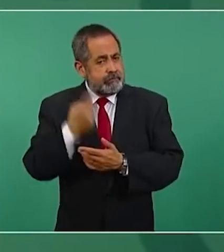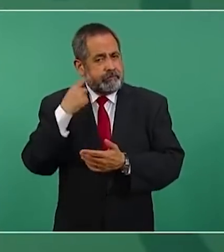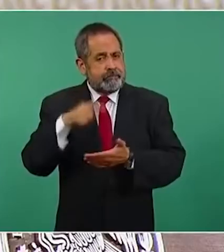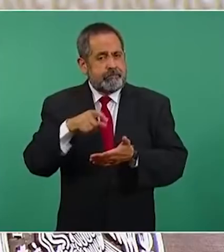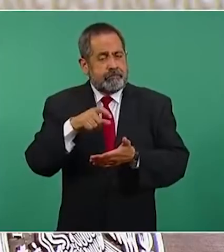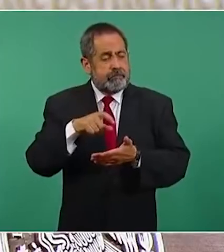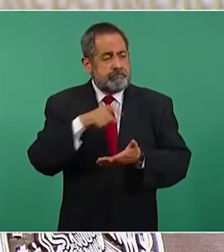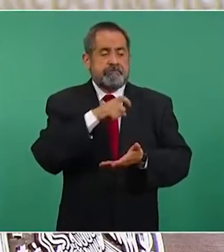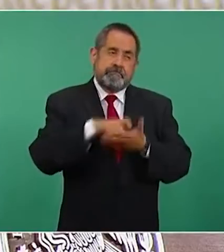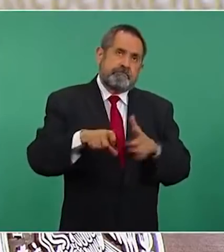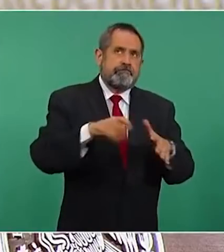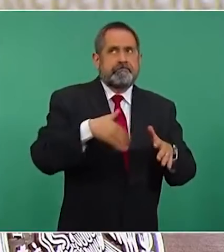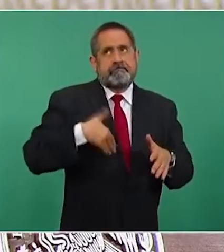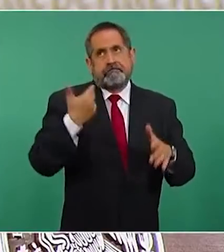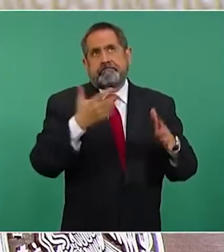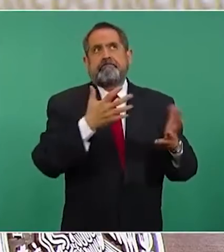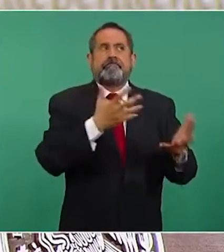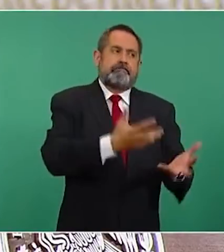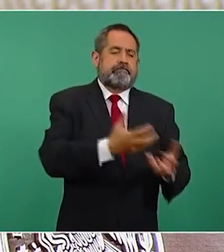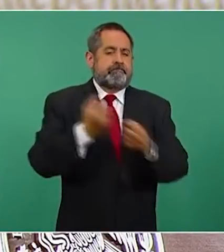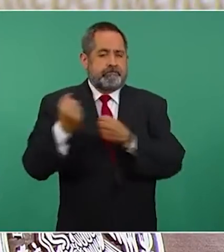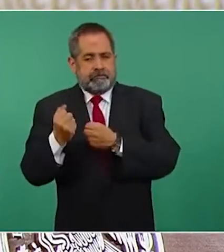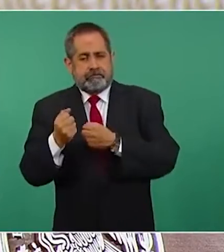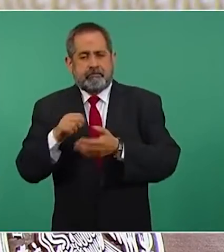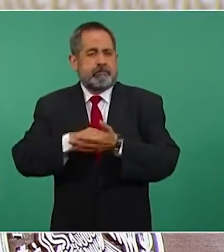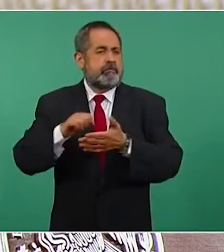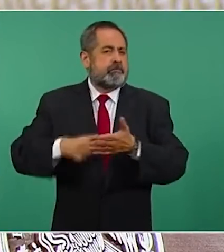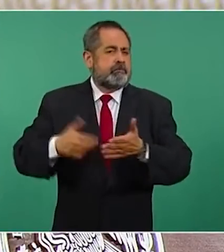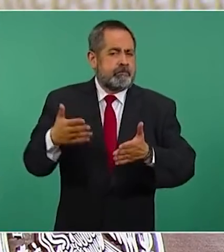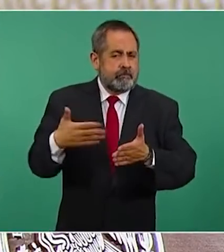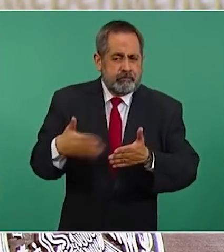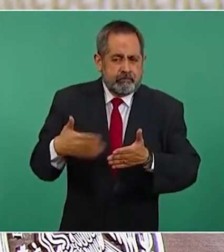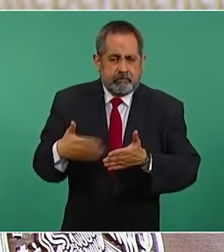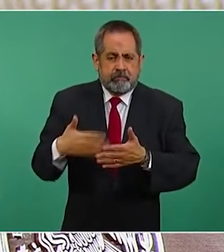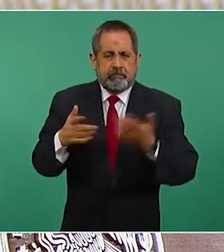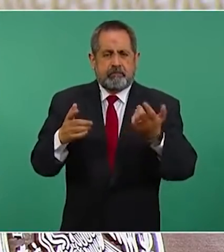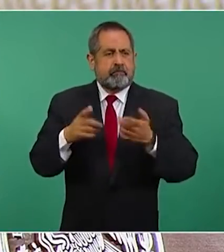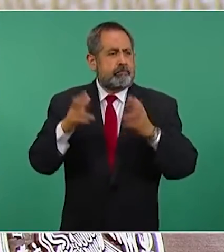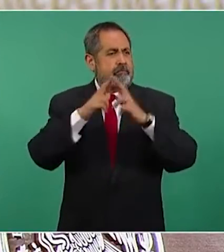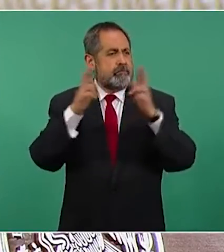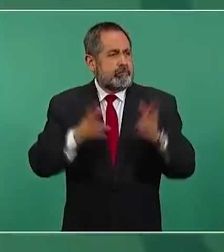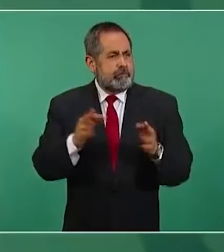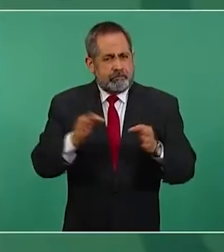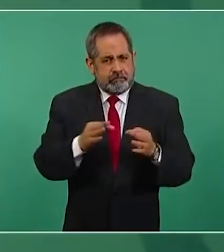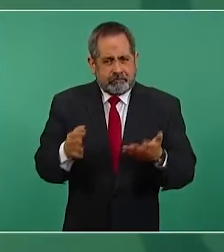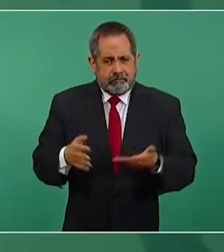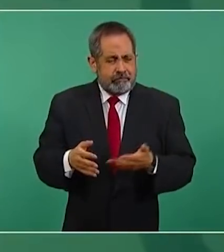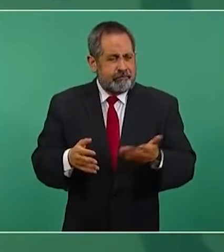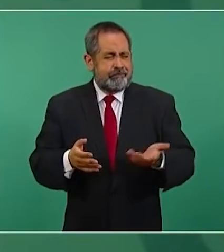adquirise una estufa un refrigerador